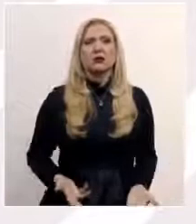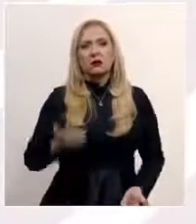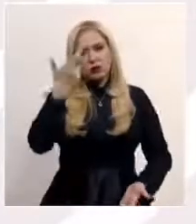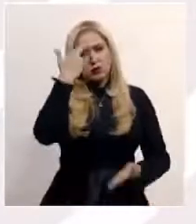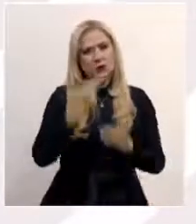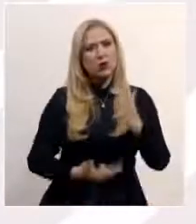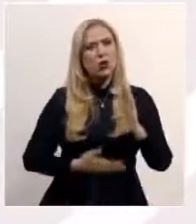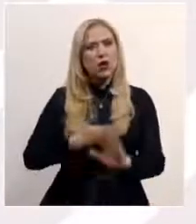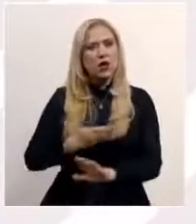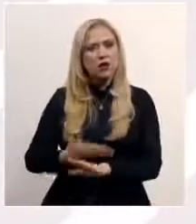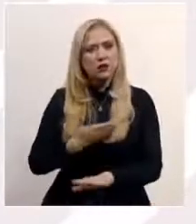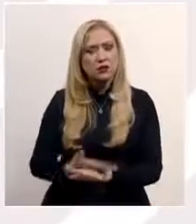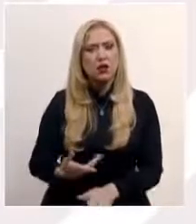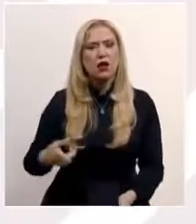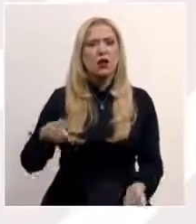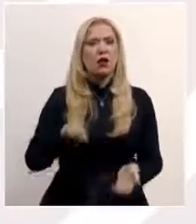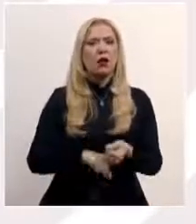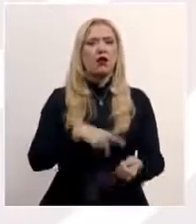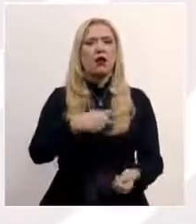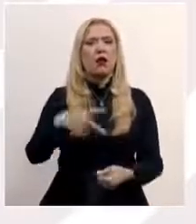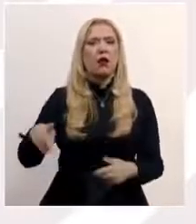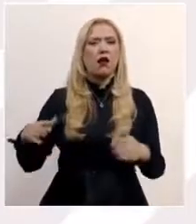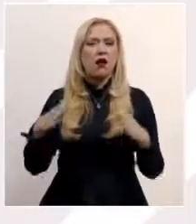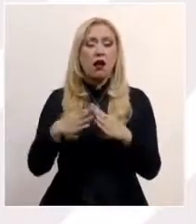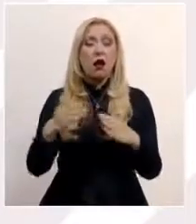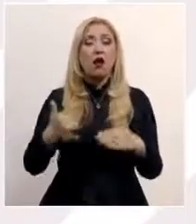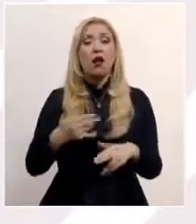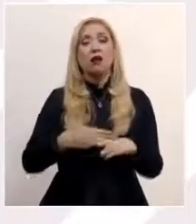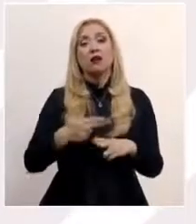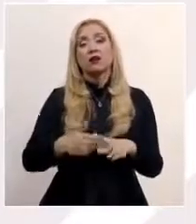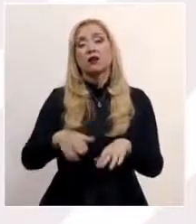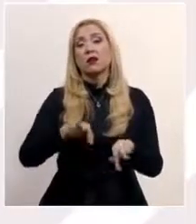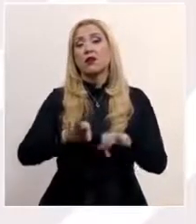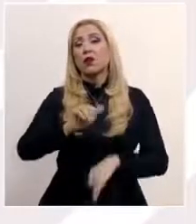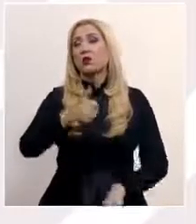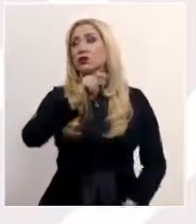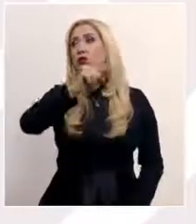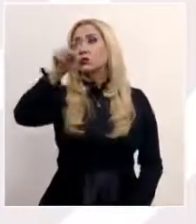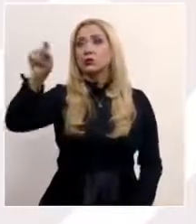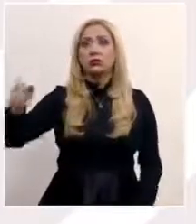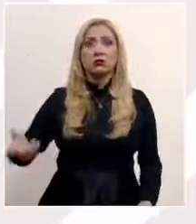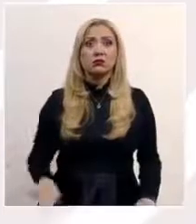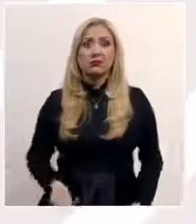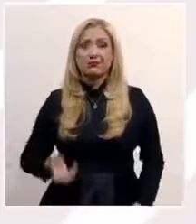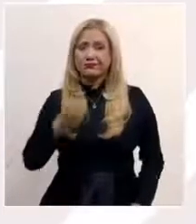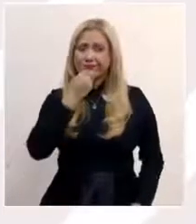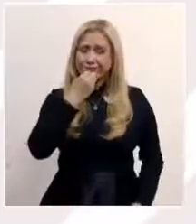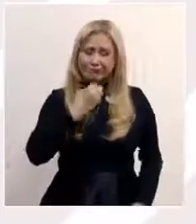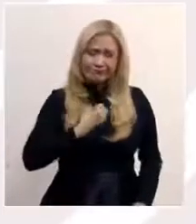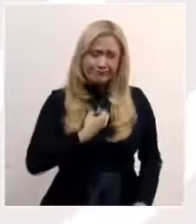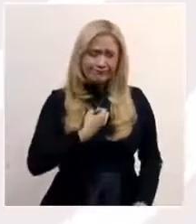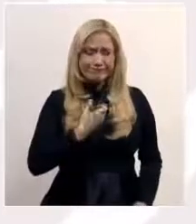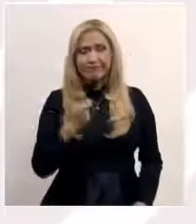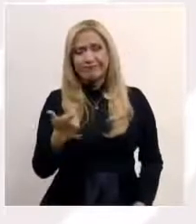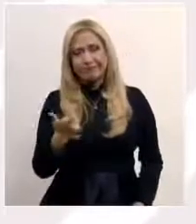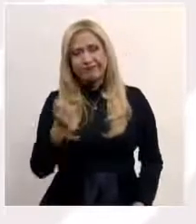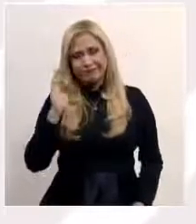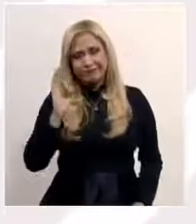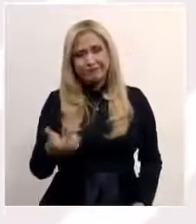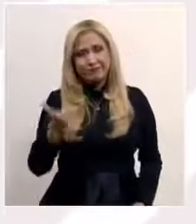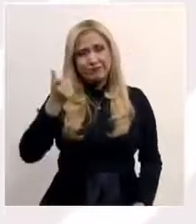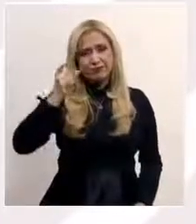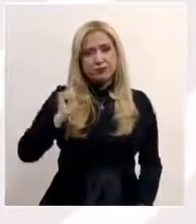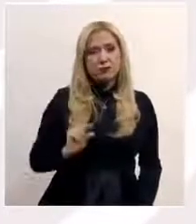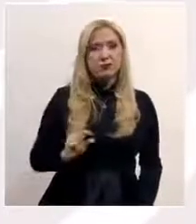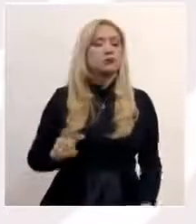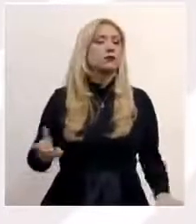violencias que vive dentro de sus hogares o inclusive dentro de otros empleos, porque tiene que obtener ingresos pues de algún lado, ¿no? Y si